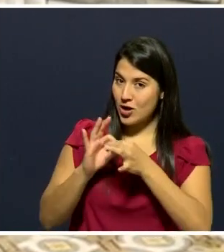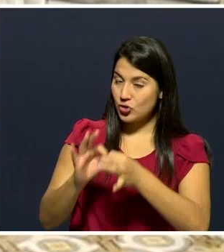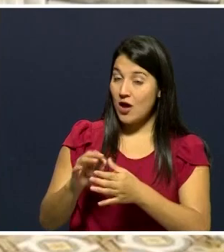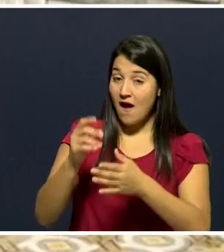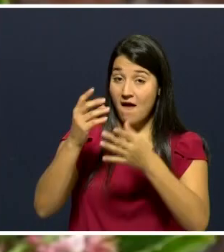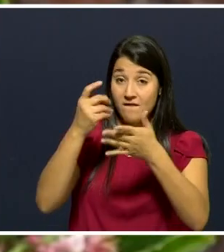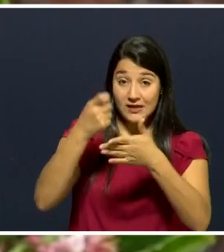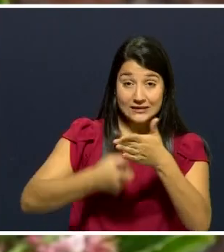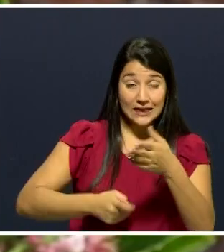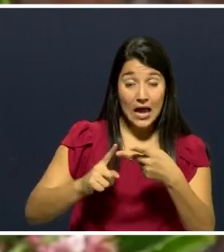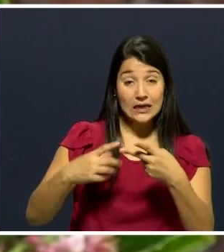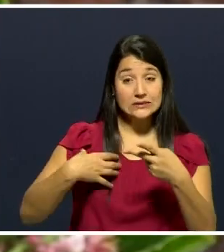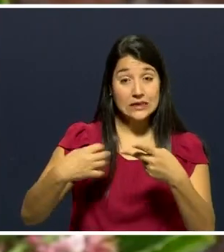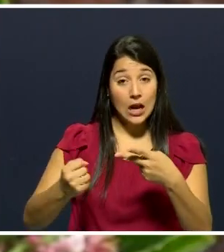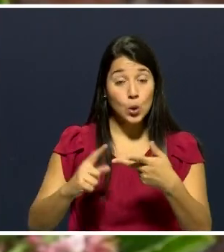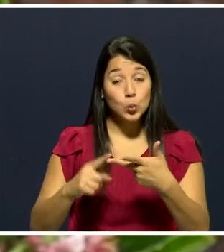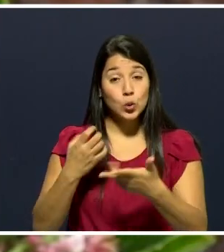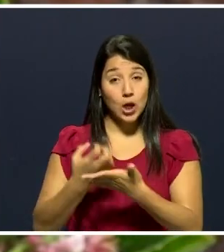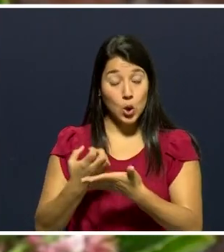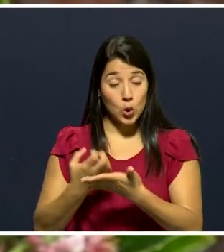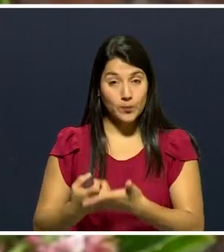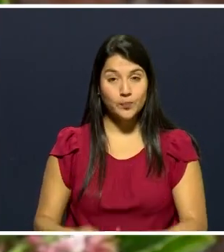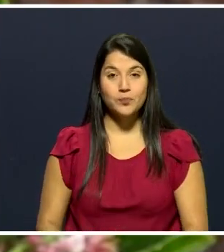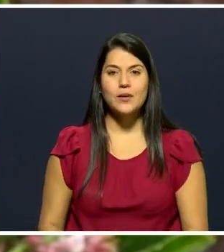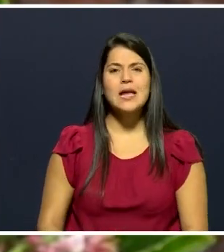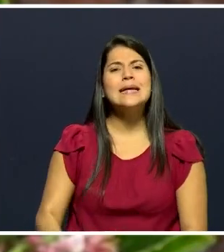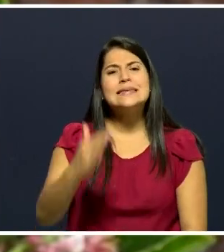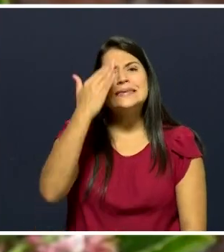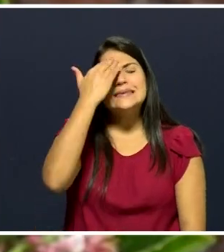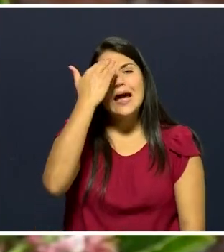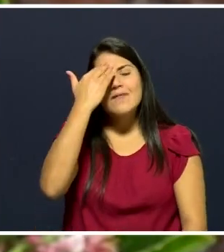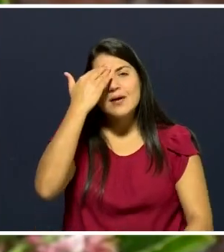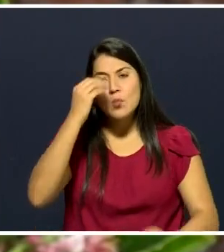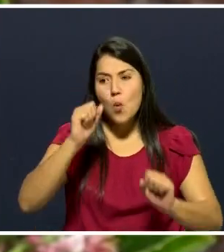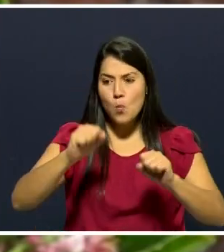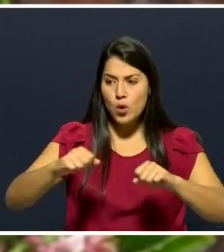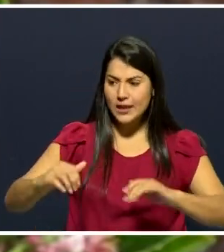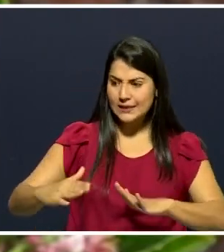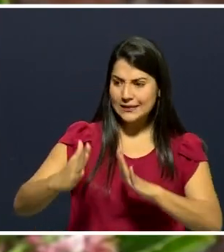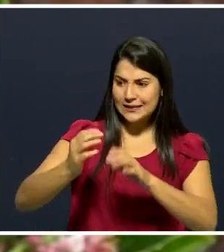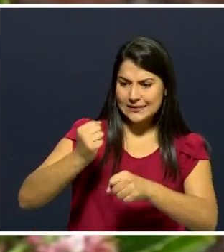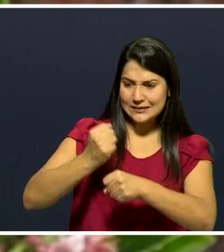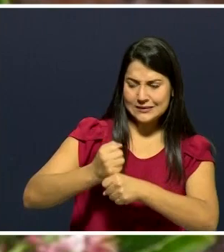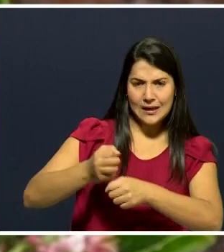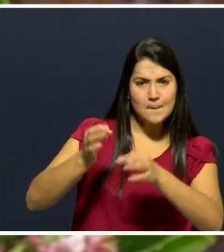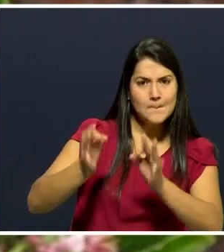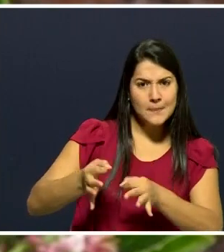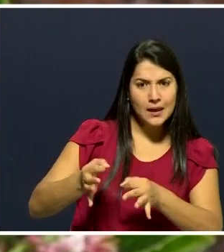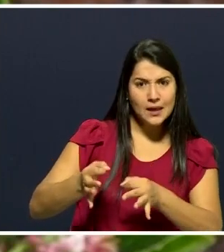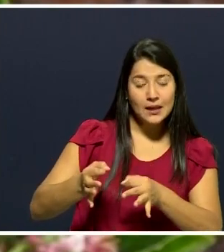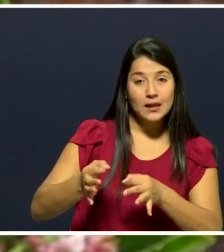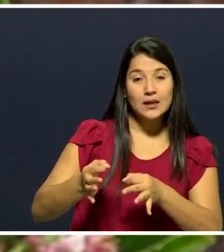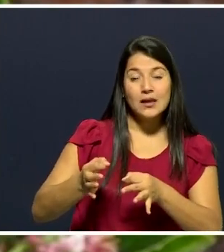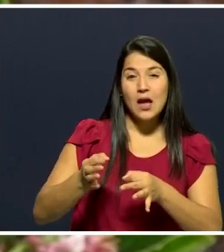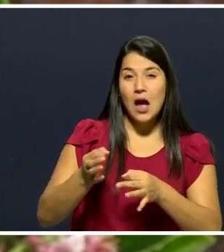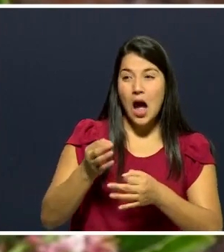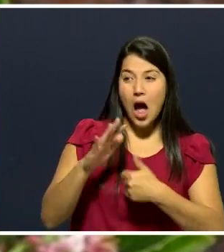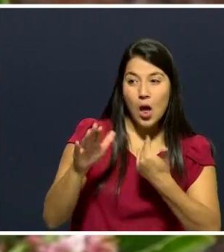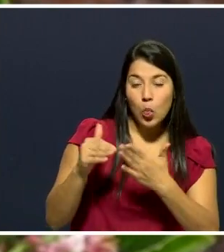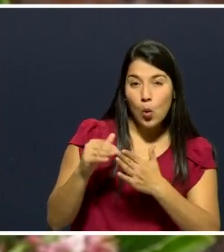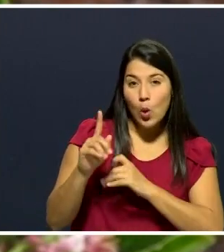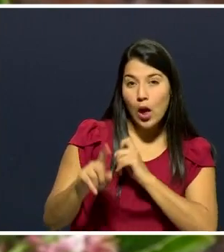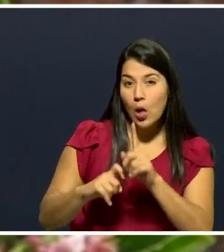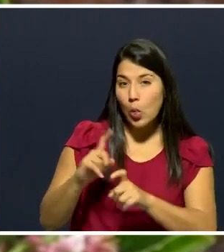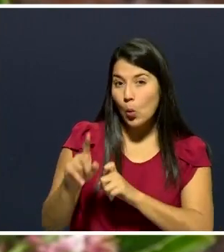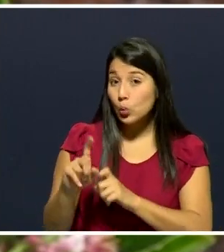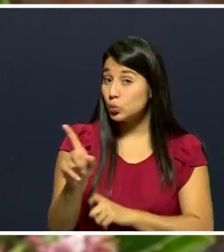económica. Sabemos que responder con eficacia y con eficiencia a estos interrogantes no